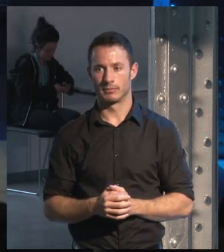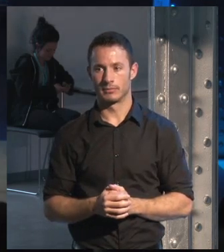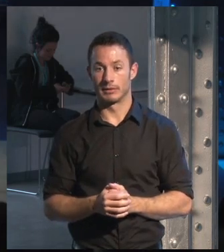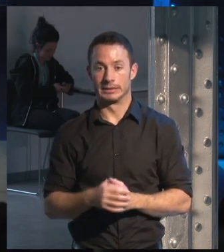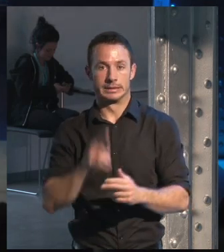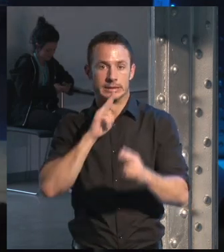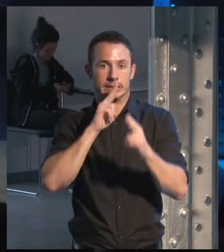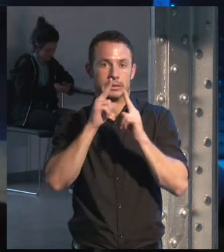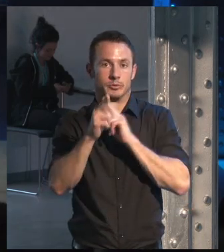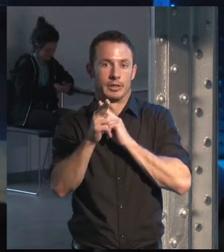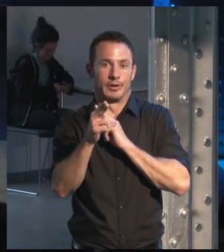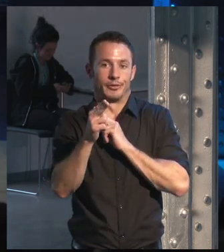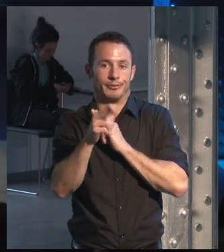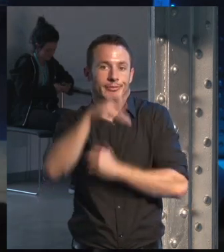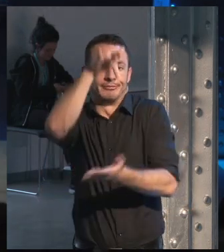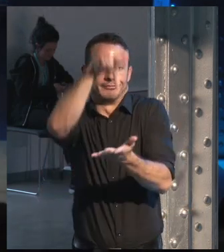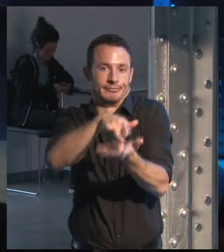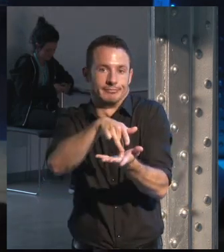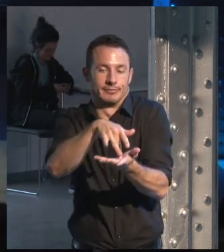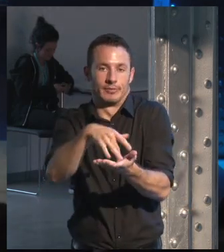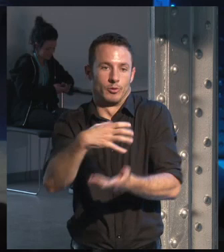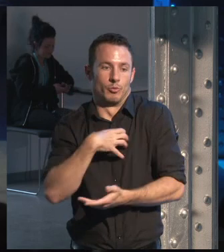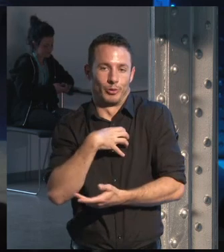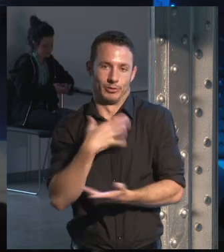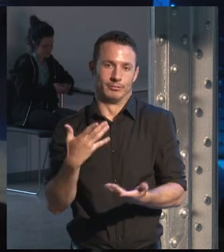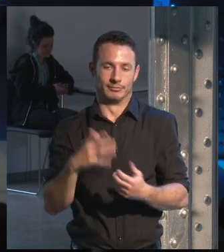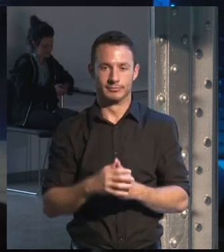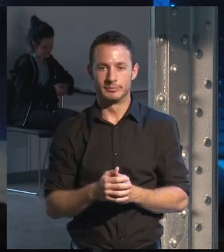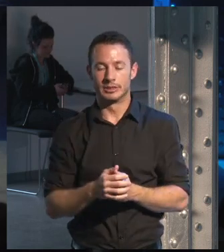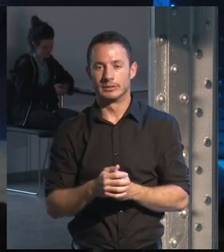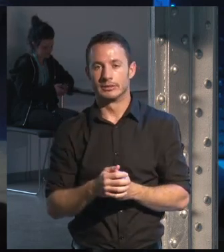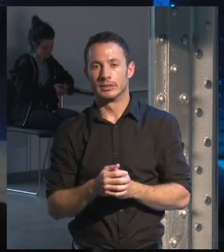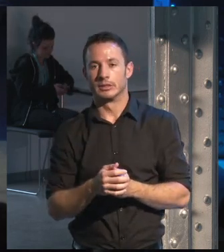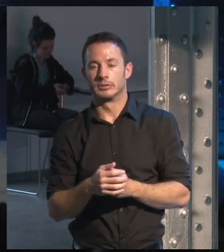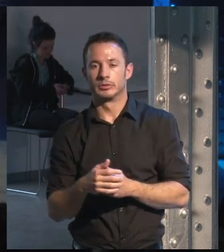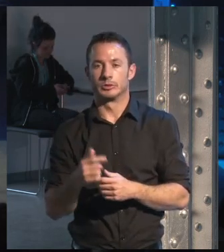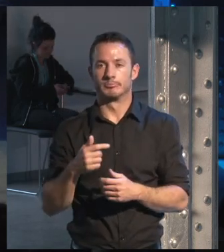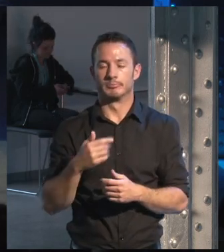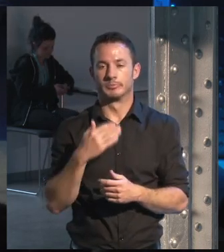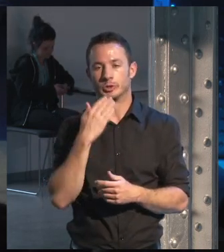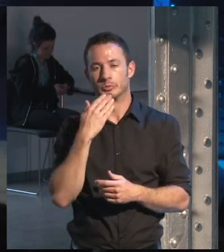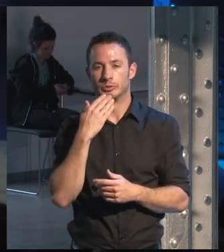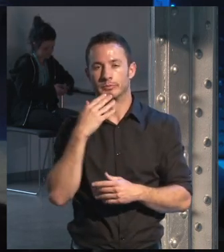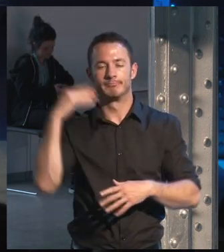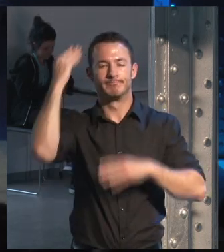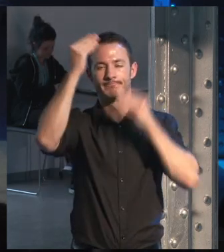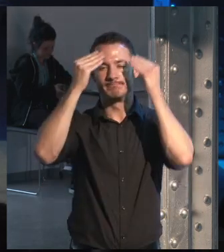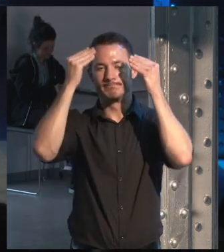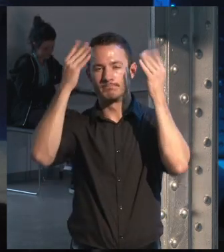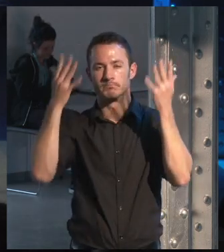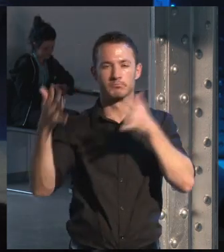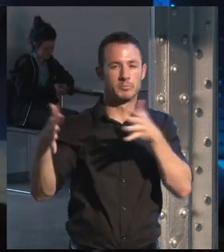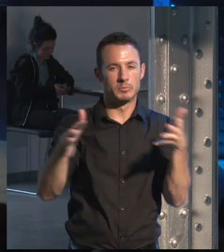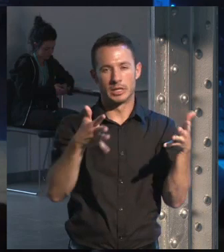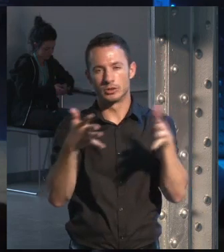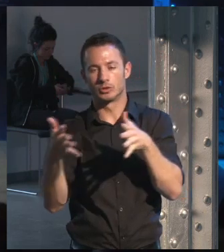no puedo contestar con una fecha, porque yo creo que eso sería muy atrevido por mi parte. Yo sí voy a hacer como una especie de reflexión, que es un poco donde